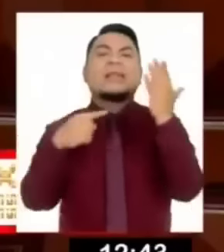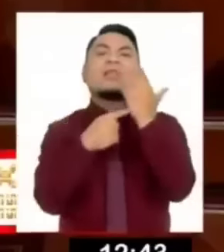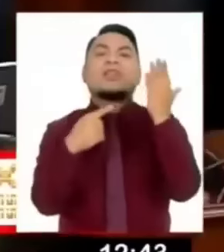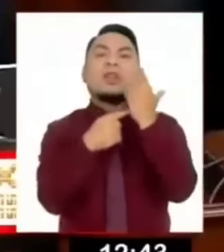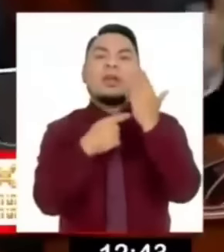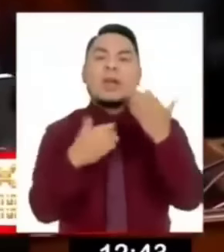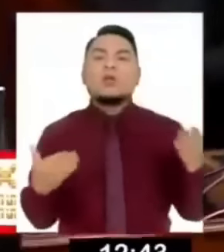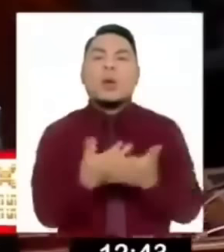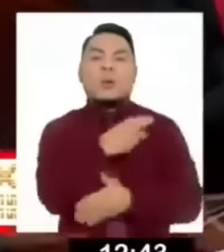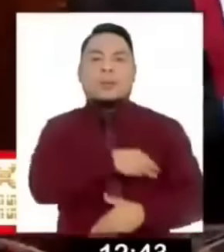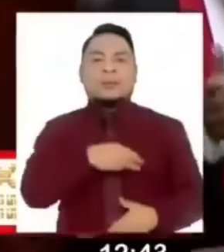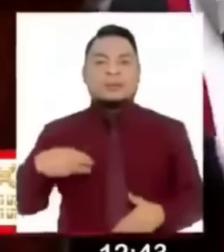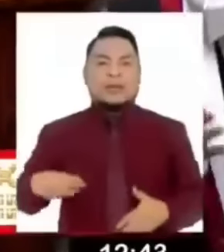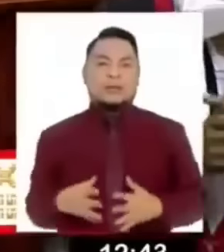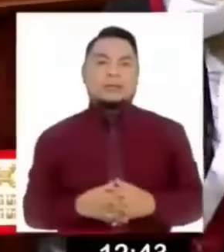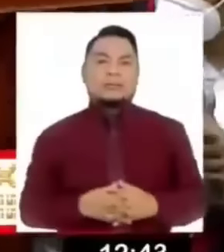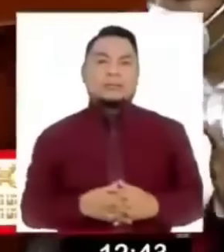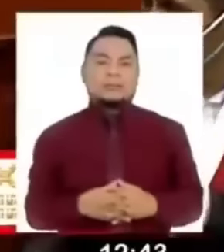Tecnológica.